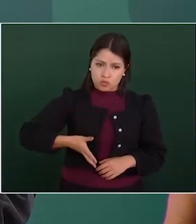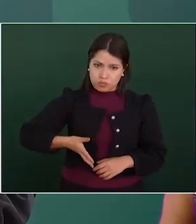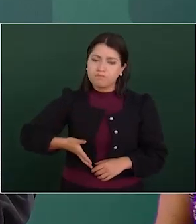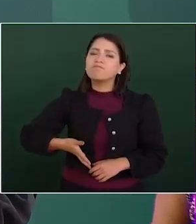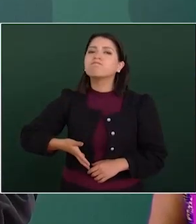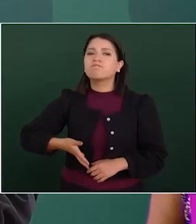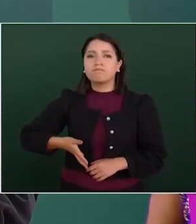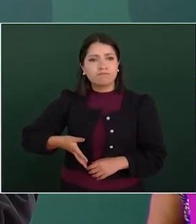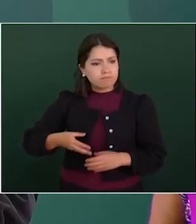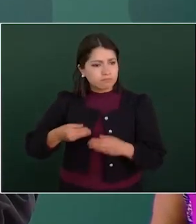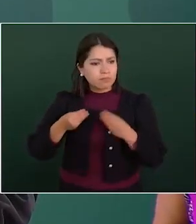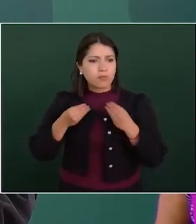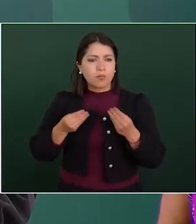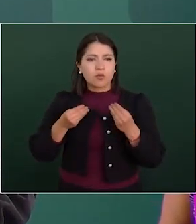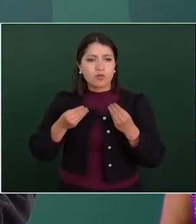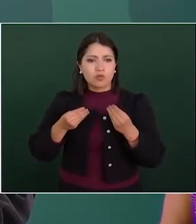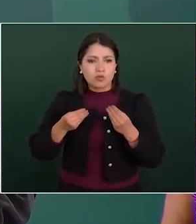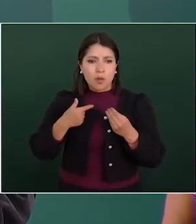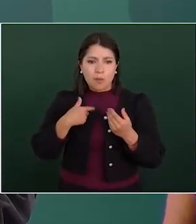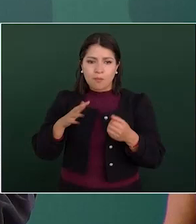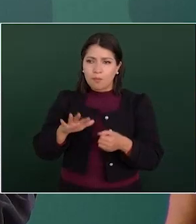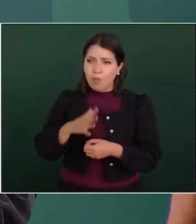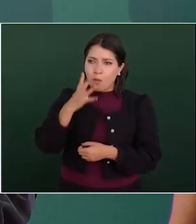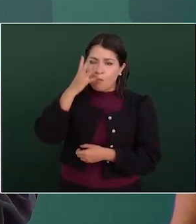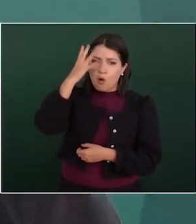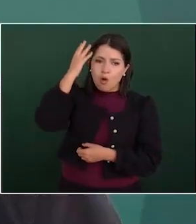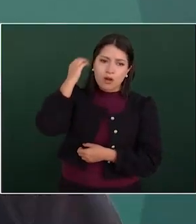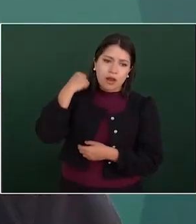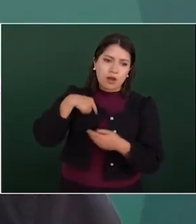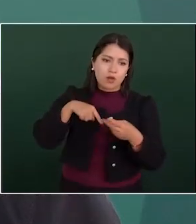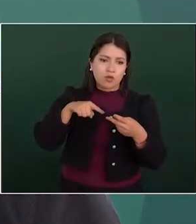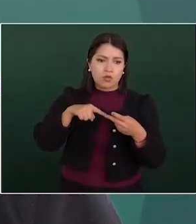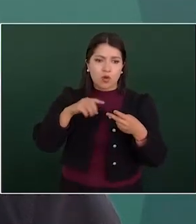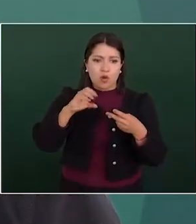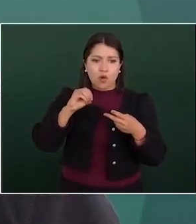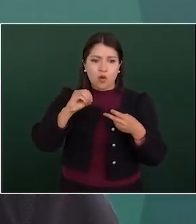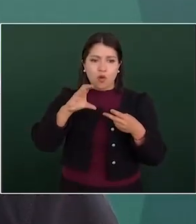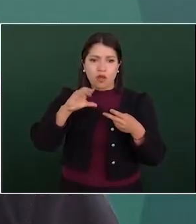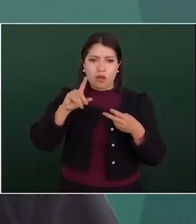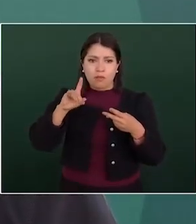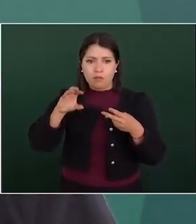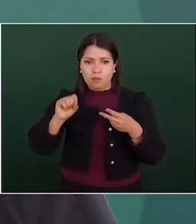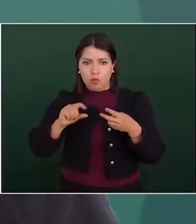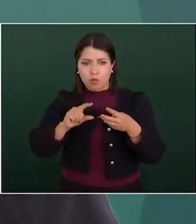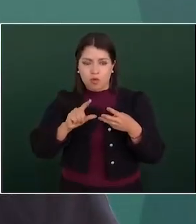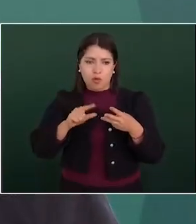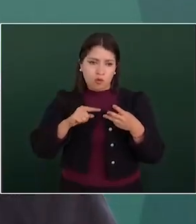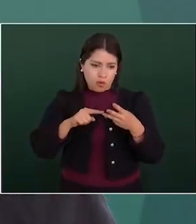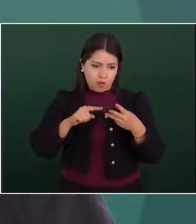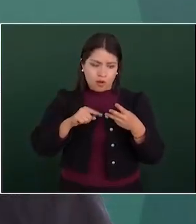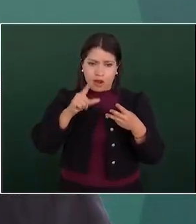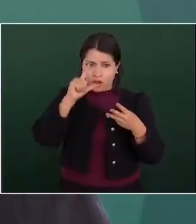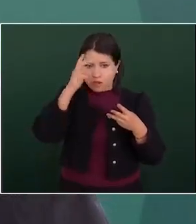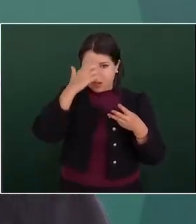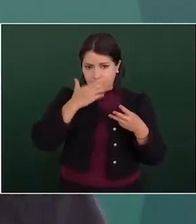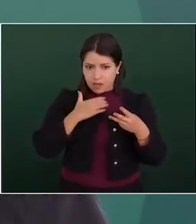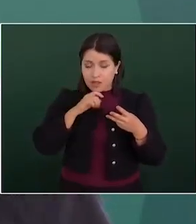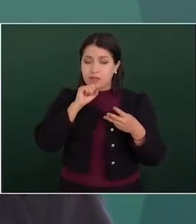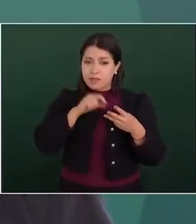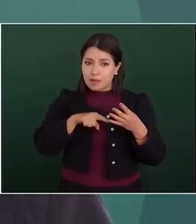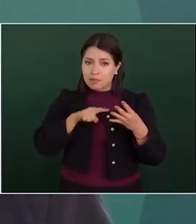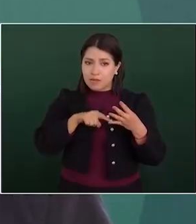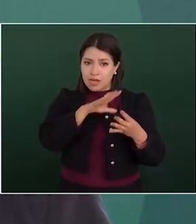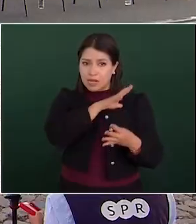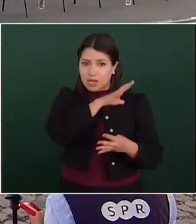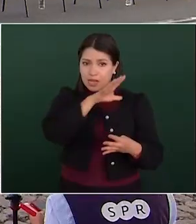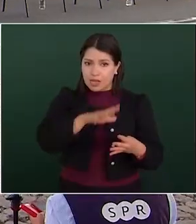muy orgullosos por Morelos, por Ocampo, por el general Cárdenas y por el general Mújica,